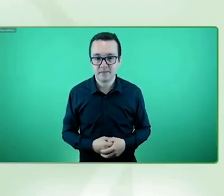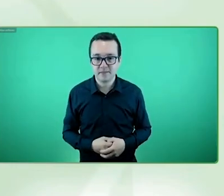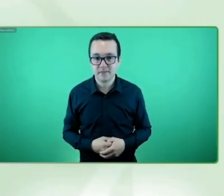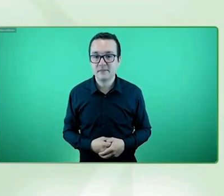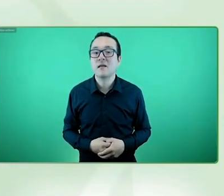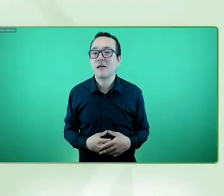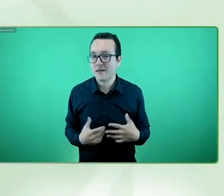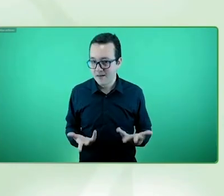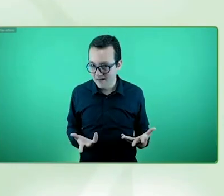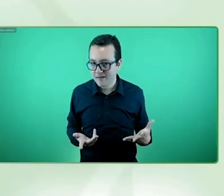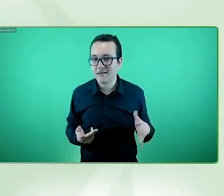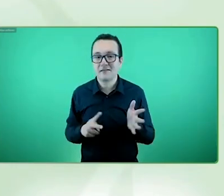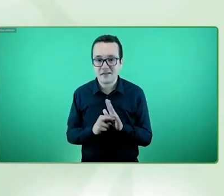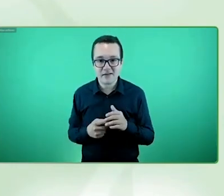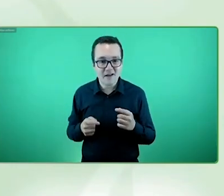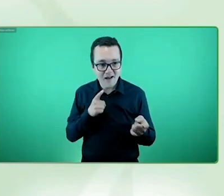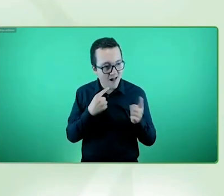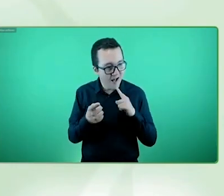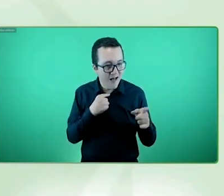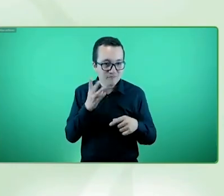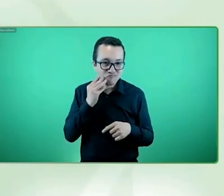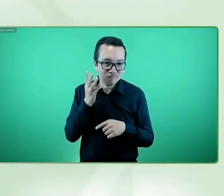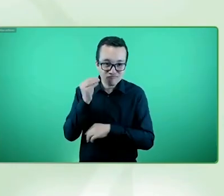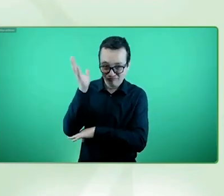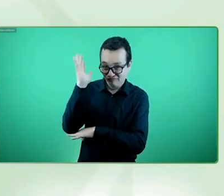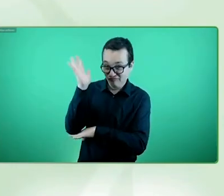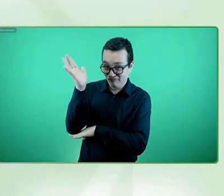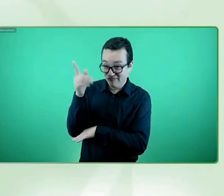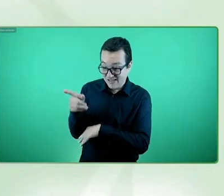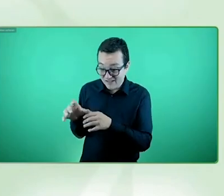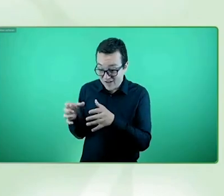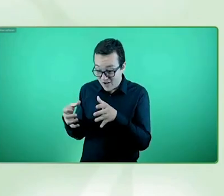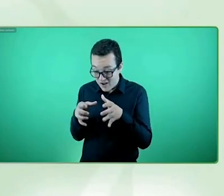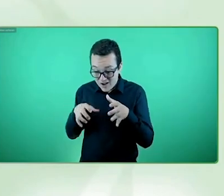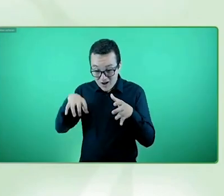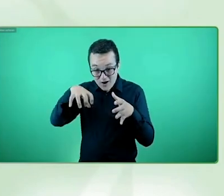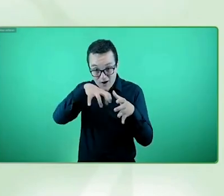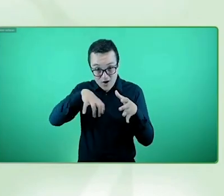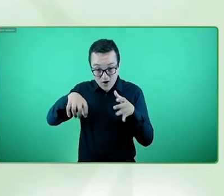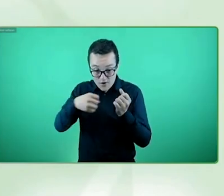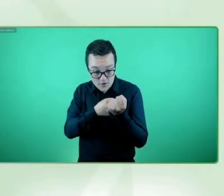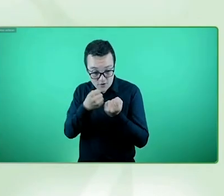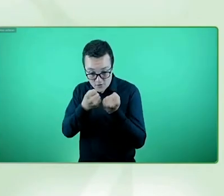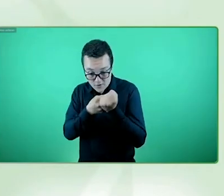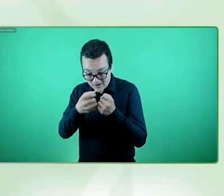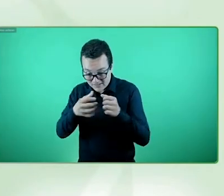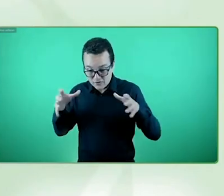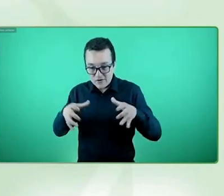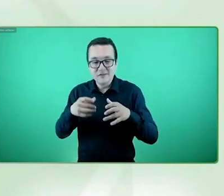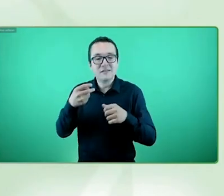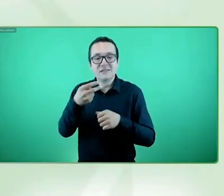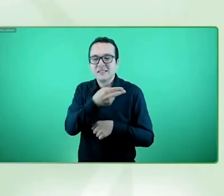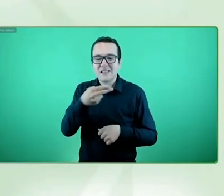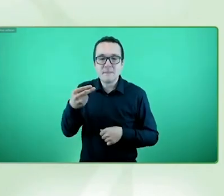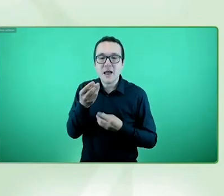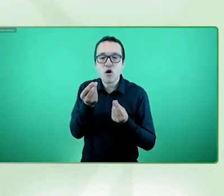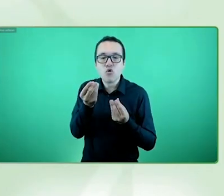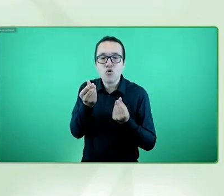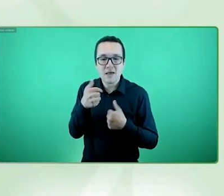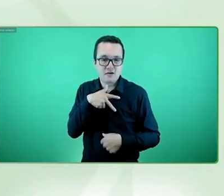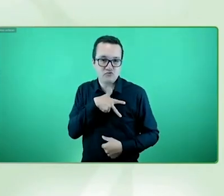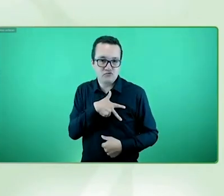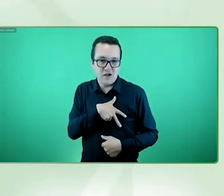que esta experiencia cooperativa se enmarca en una economía social, comunitaria y